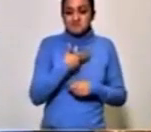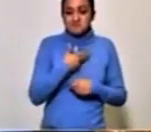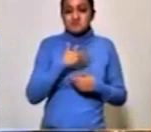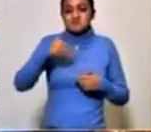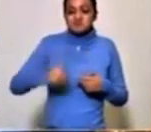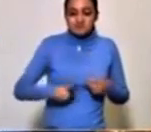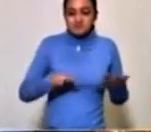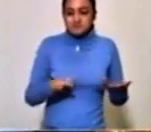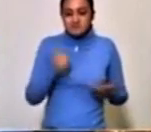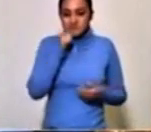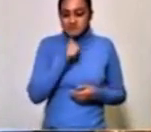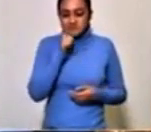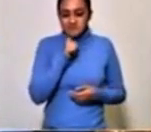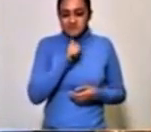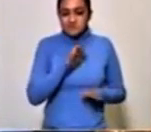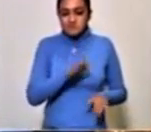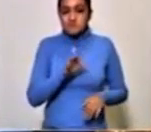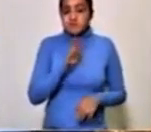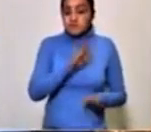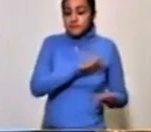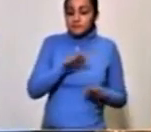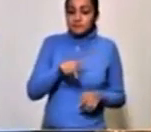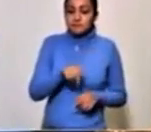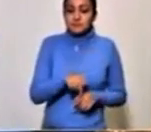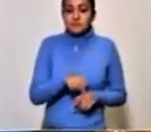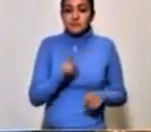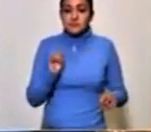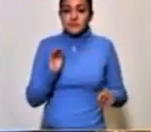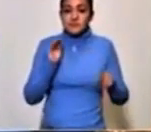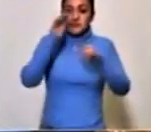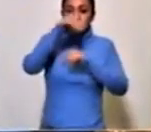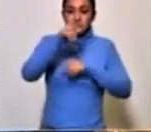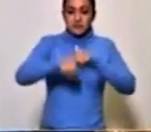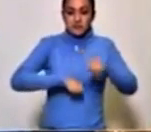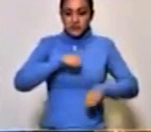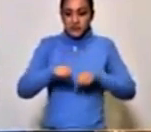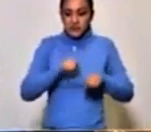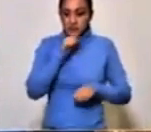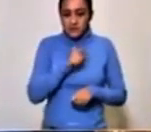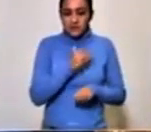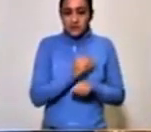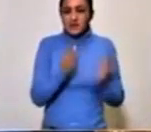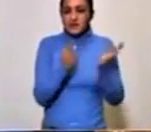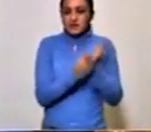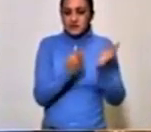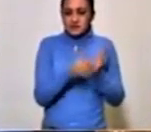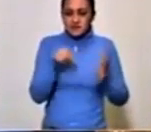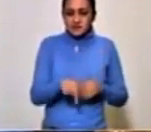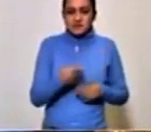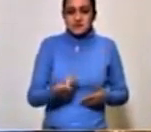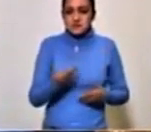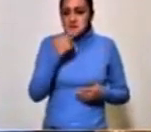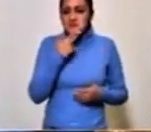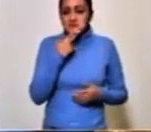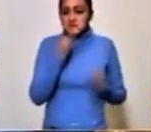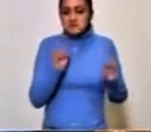o sea, todo el tiempo. Y el caso de la pista elevada de acero, bueno, pues nadie la